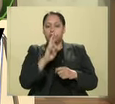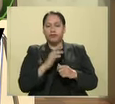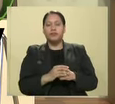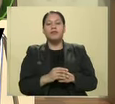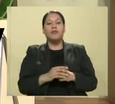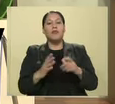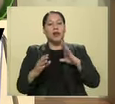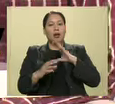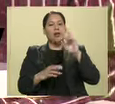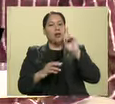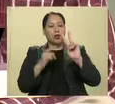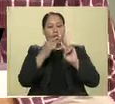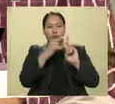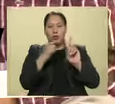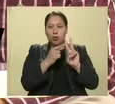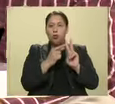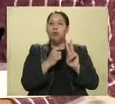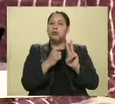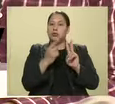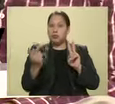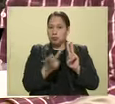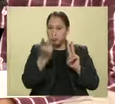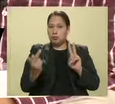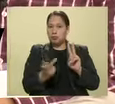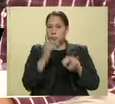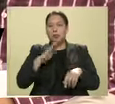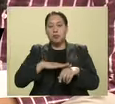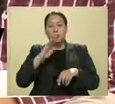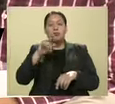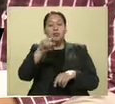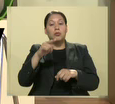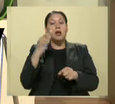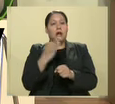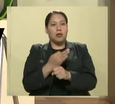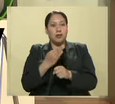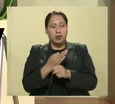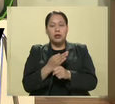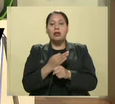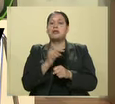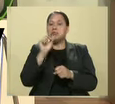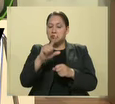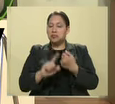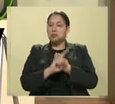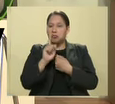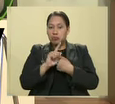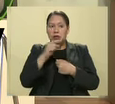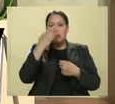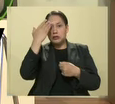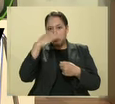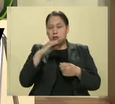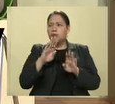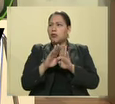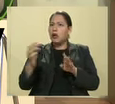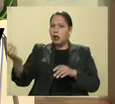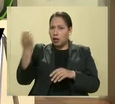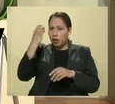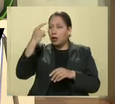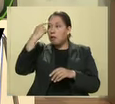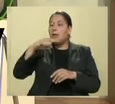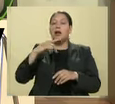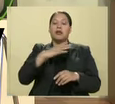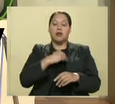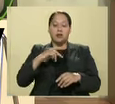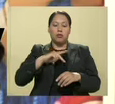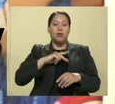quedan dos cuestiones más, pero bueno, si están en esta situación de que los engañaron para sustraer al niño,